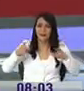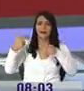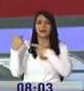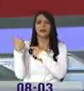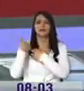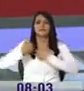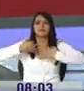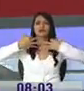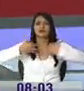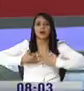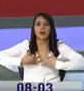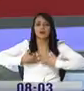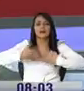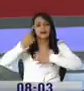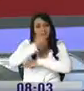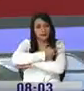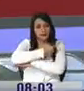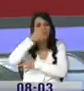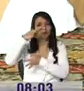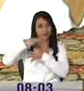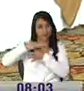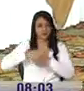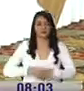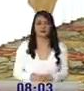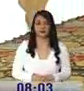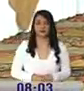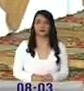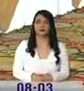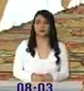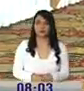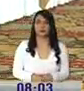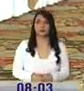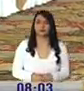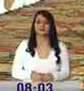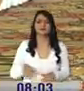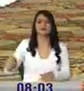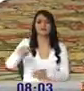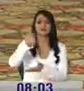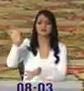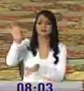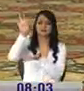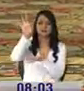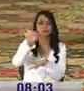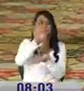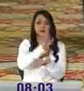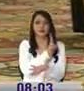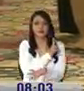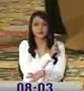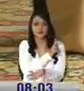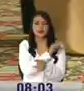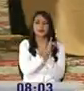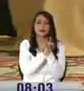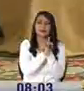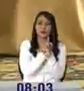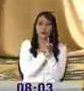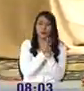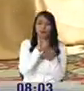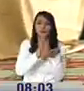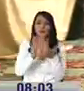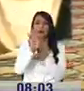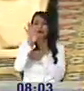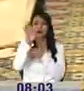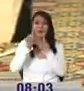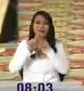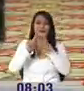todo el día de las elecciones se trata de representantes de escuelas politécnicas institutos tecnológicos colegios y de varias